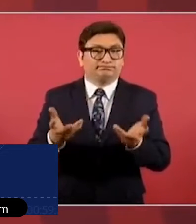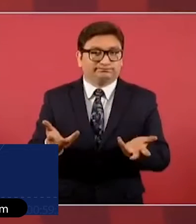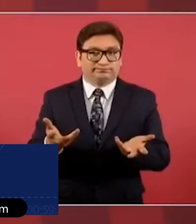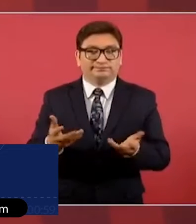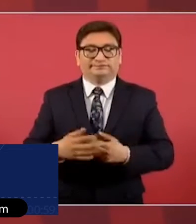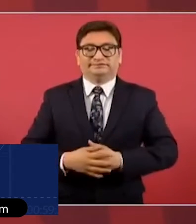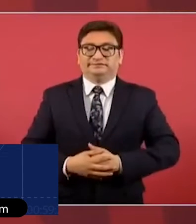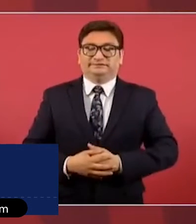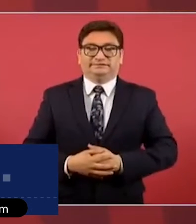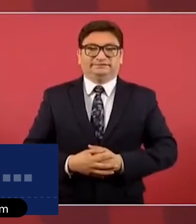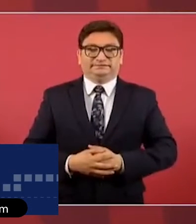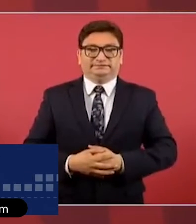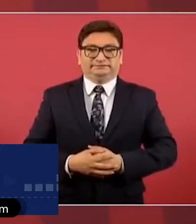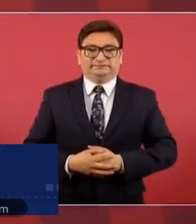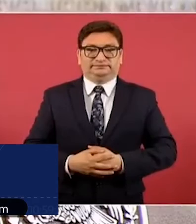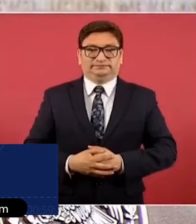pues